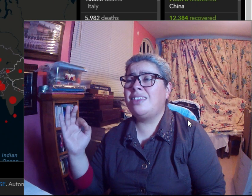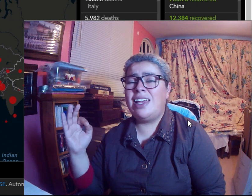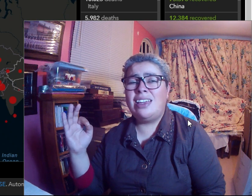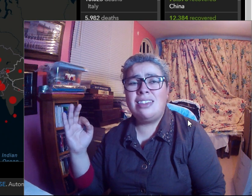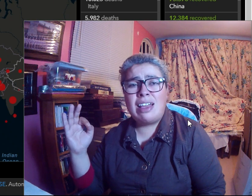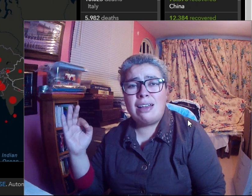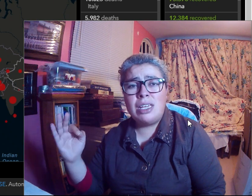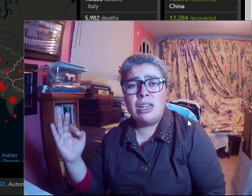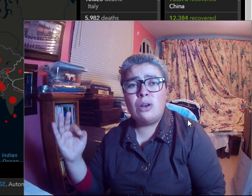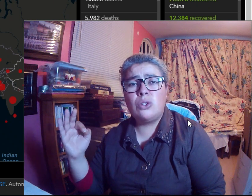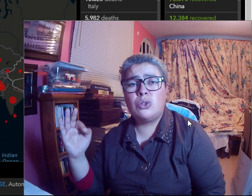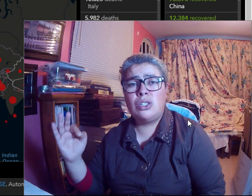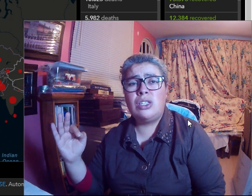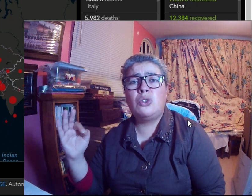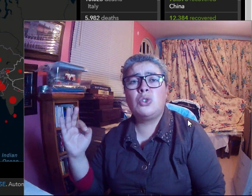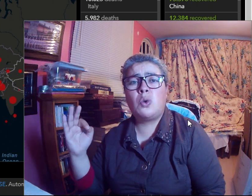de